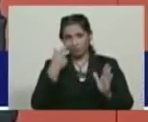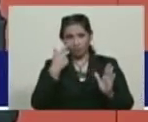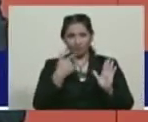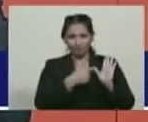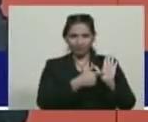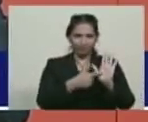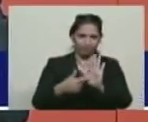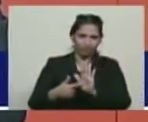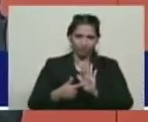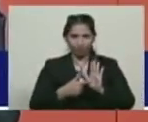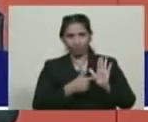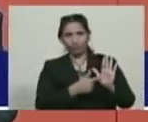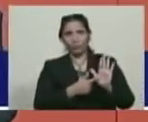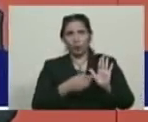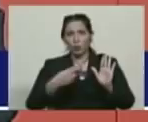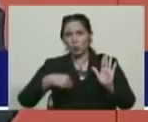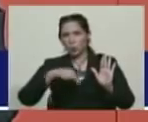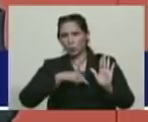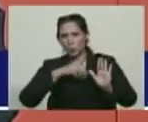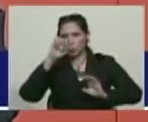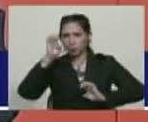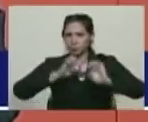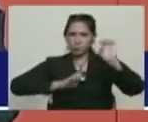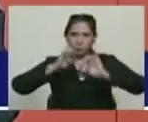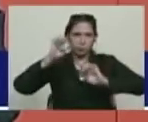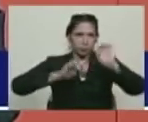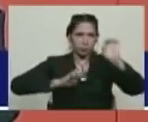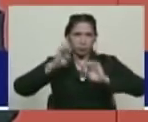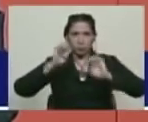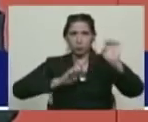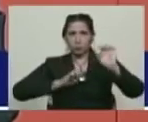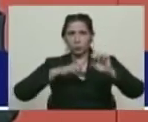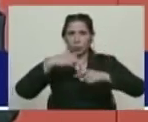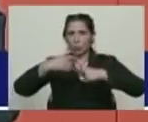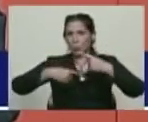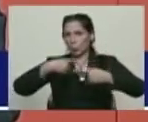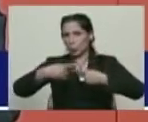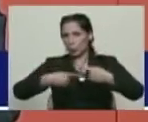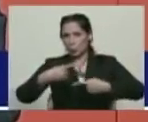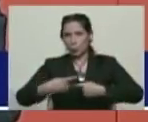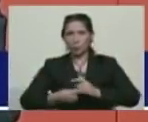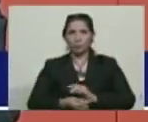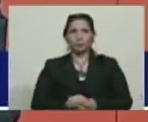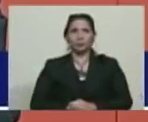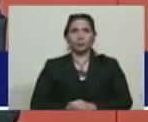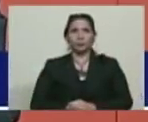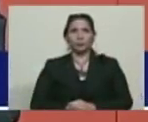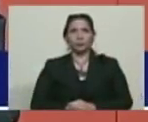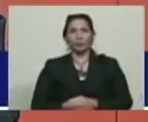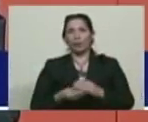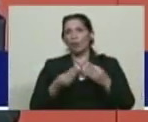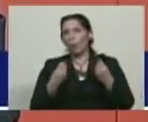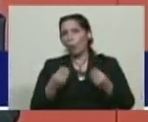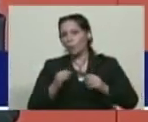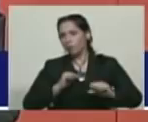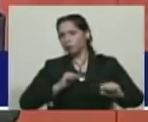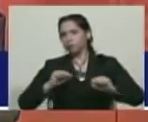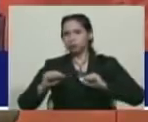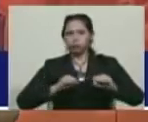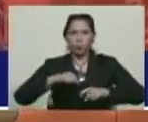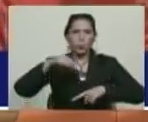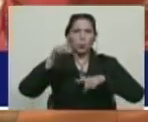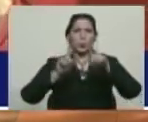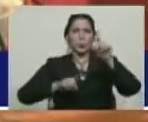tenemos que estar evaluando periódicamente cómo se mueve esta estructura de costos